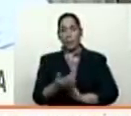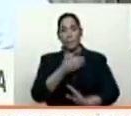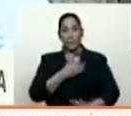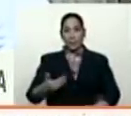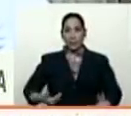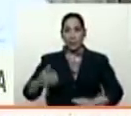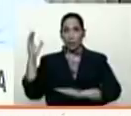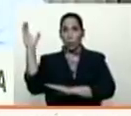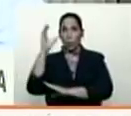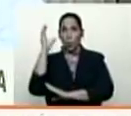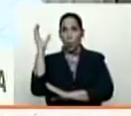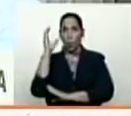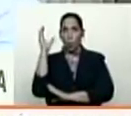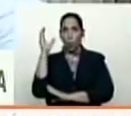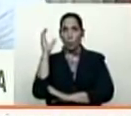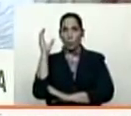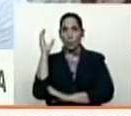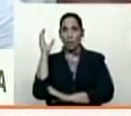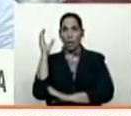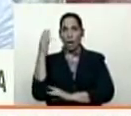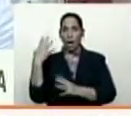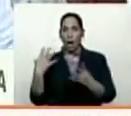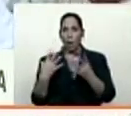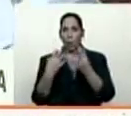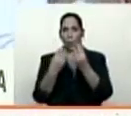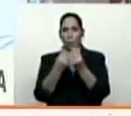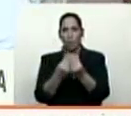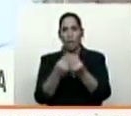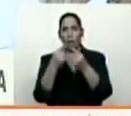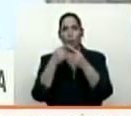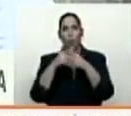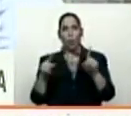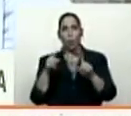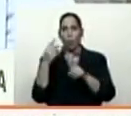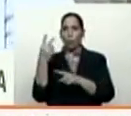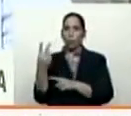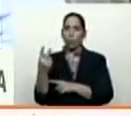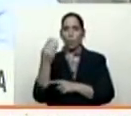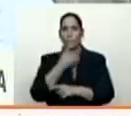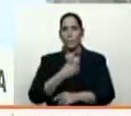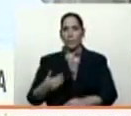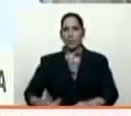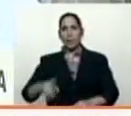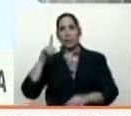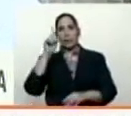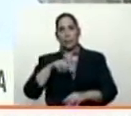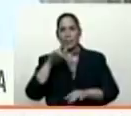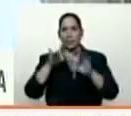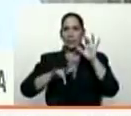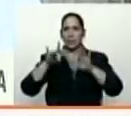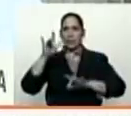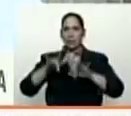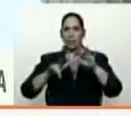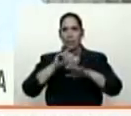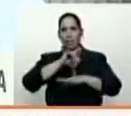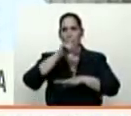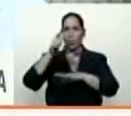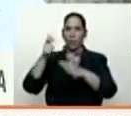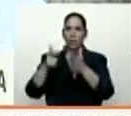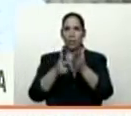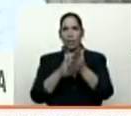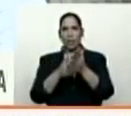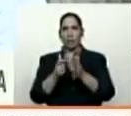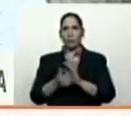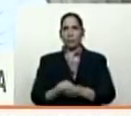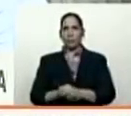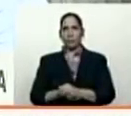Colombia, acompañado por otros dos presidentes y el secretario general de un organismo